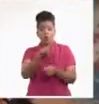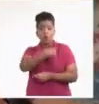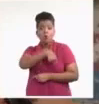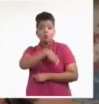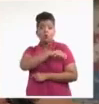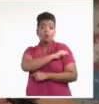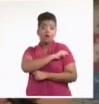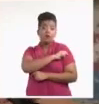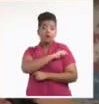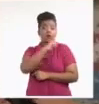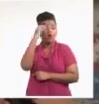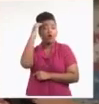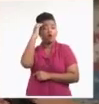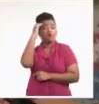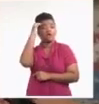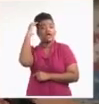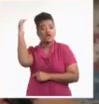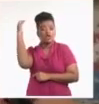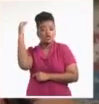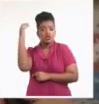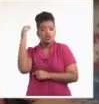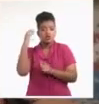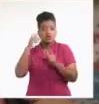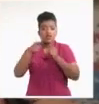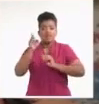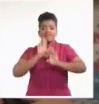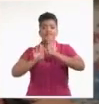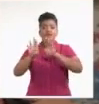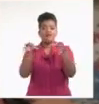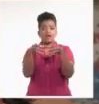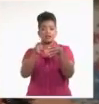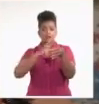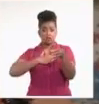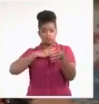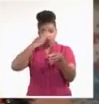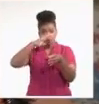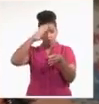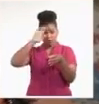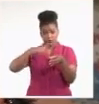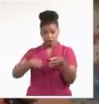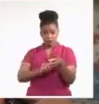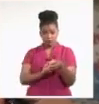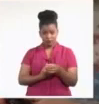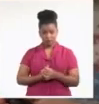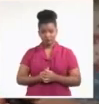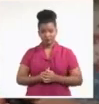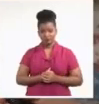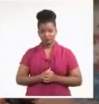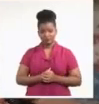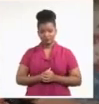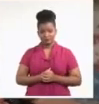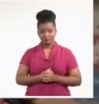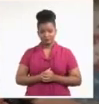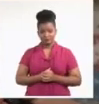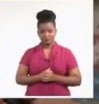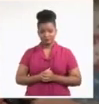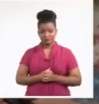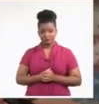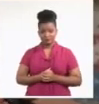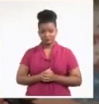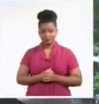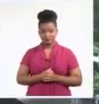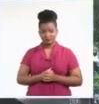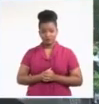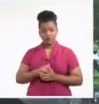solo un gobierno con una defensa civil como la que tenemos nosotros, solo un gobierno con la capacidad